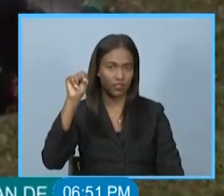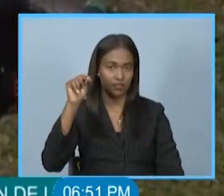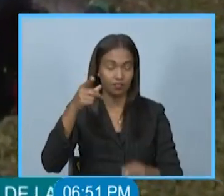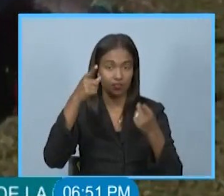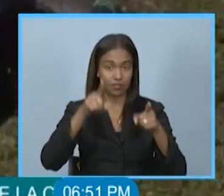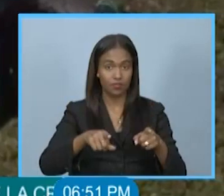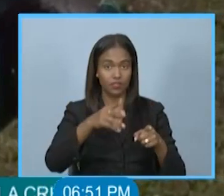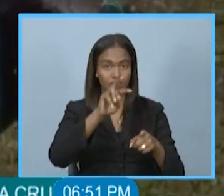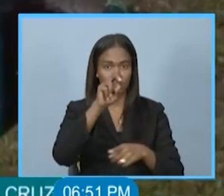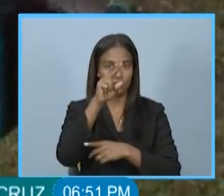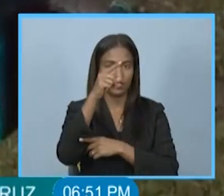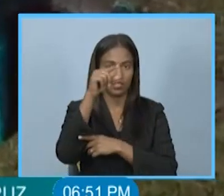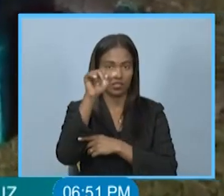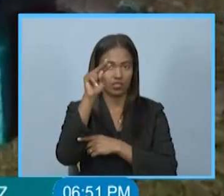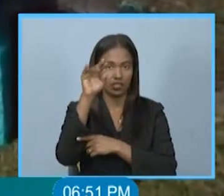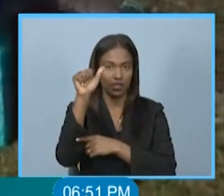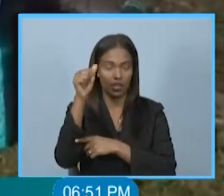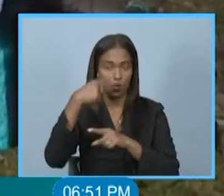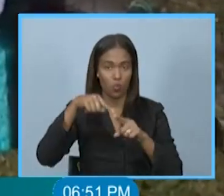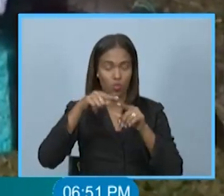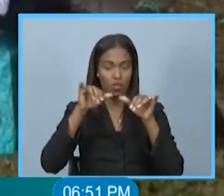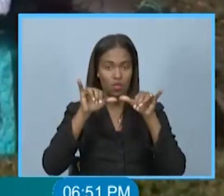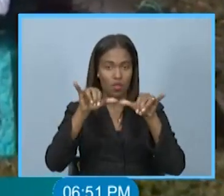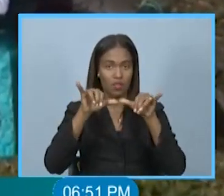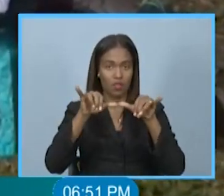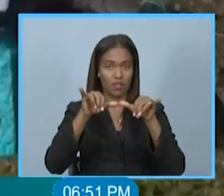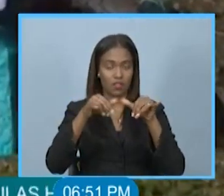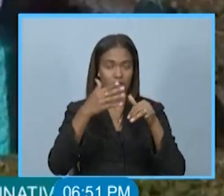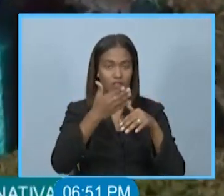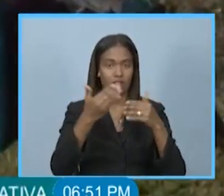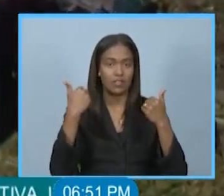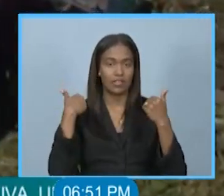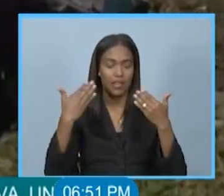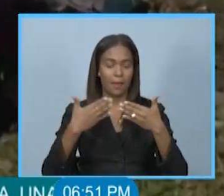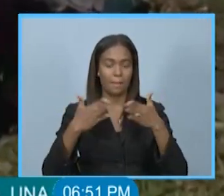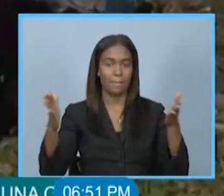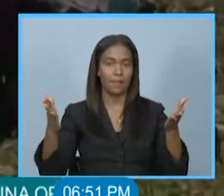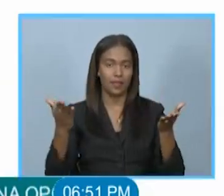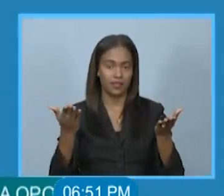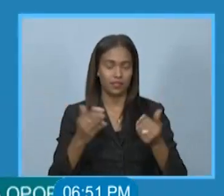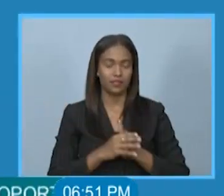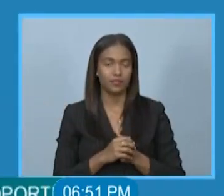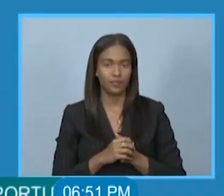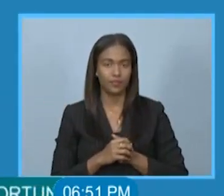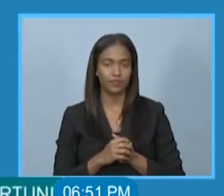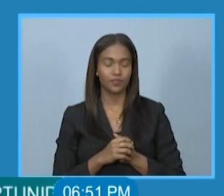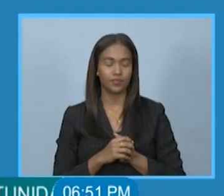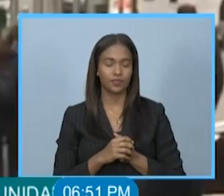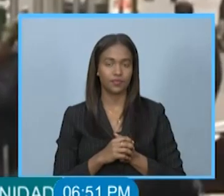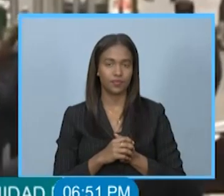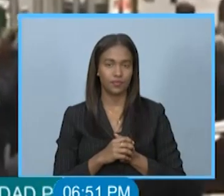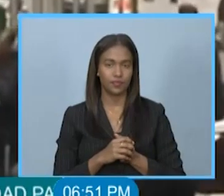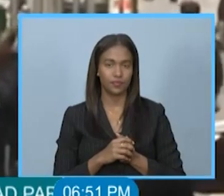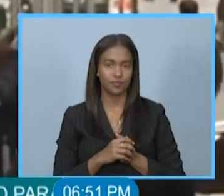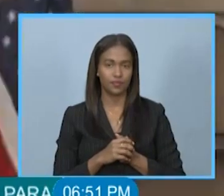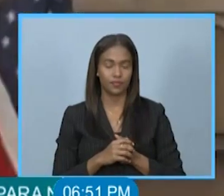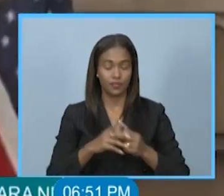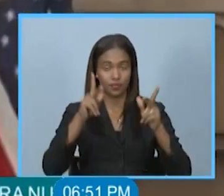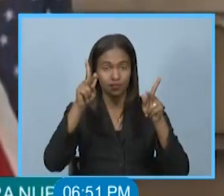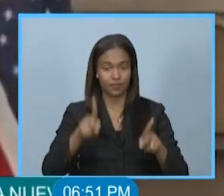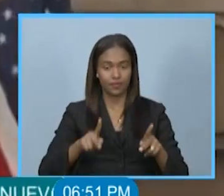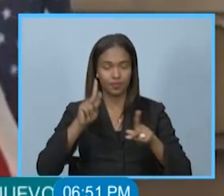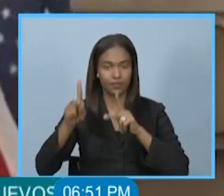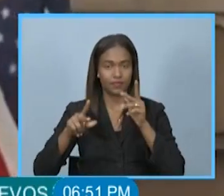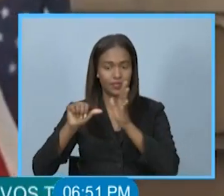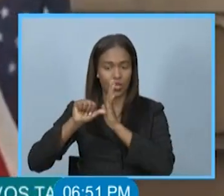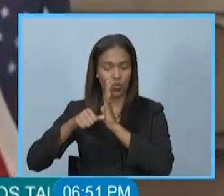el estado de Virginia cuando el supermercado de la cadena Walmart se encontraba abierto al público el personal de